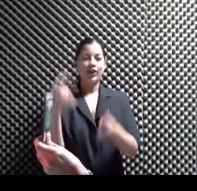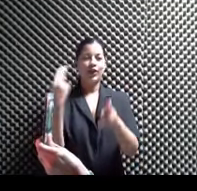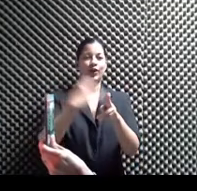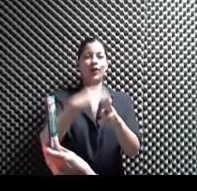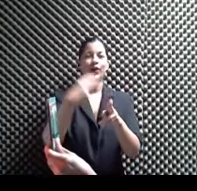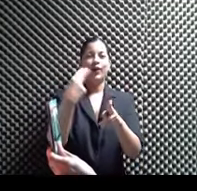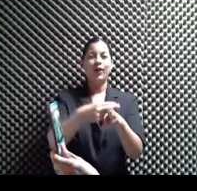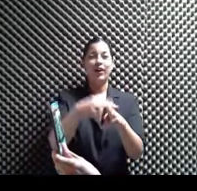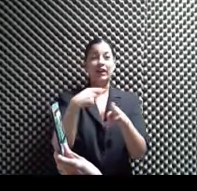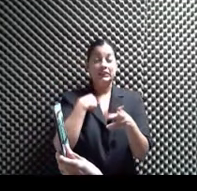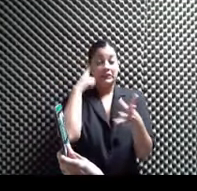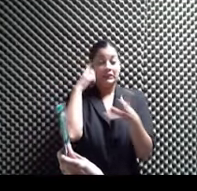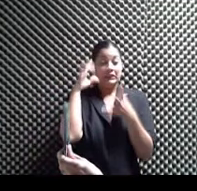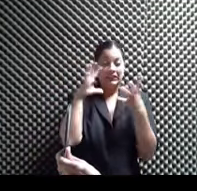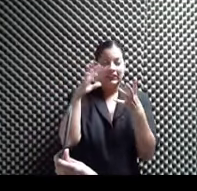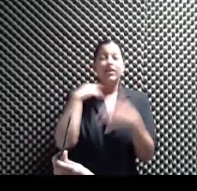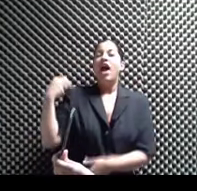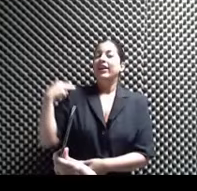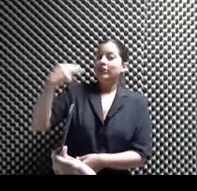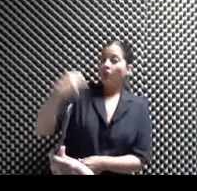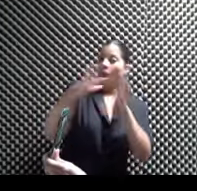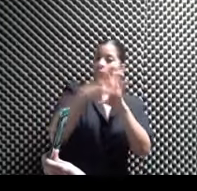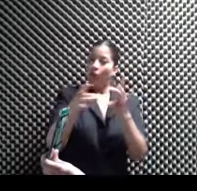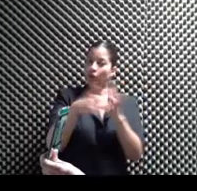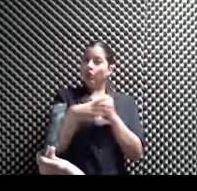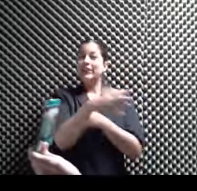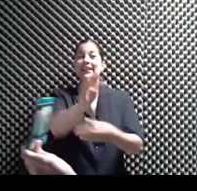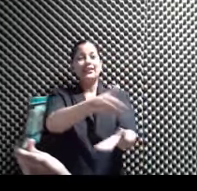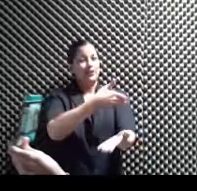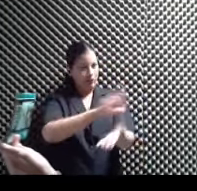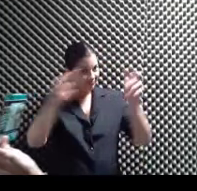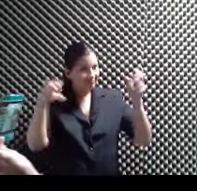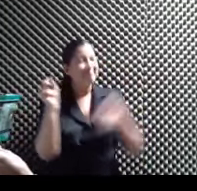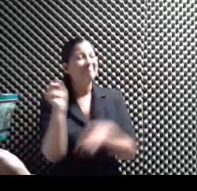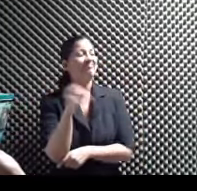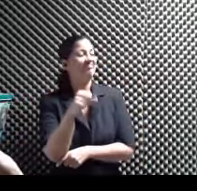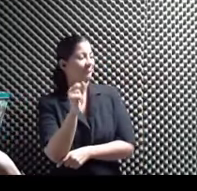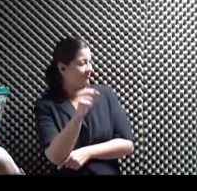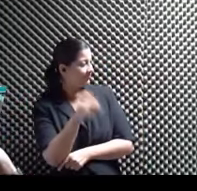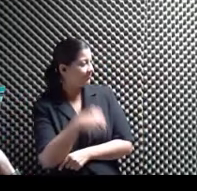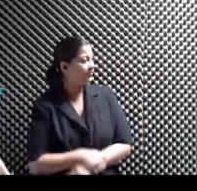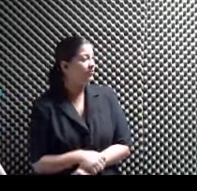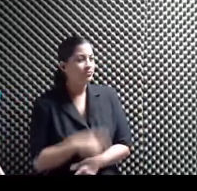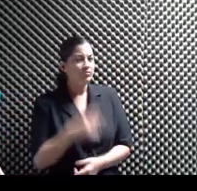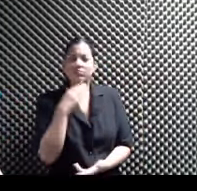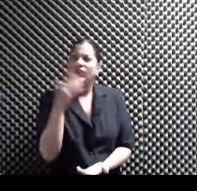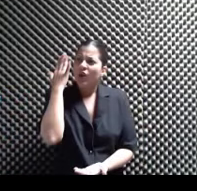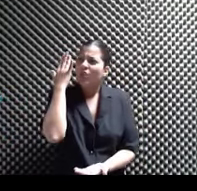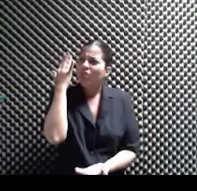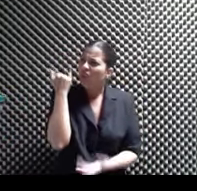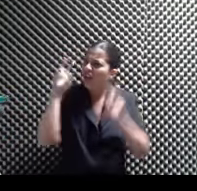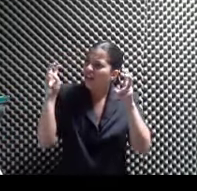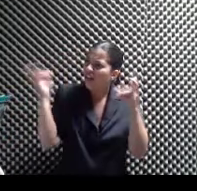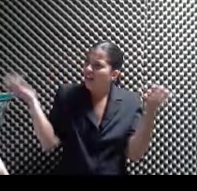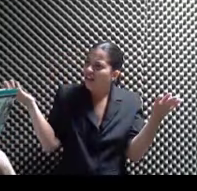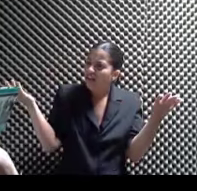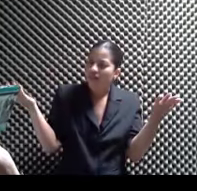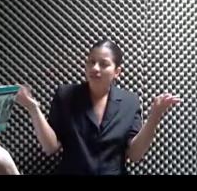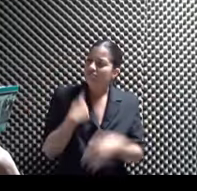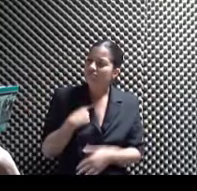Yo se me enreda Es historias, cuentos y canciones Historias, cuentos y canciones ¿Y cuál? O sea ¿Por qué sale ese título? Cuéntame